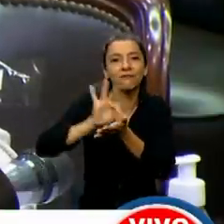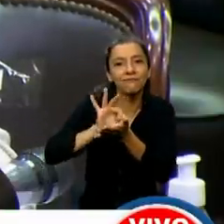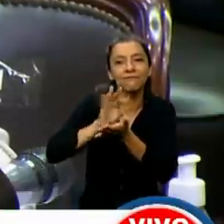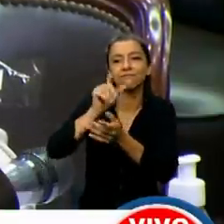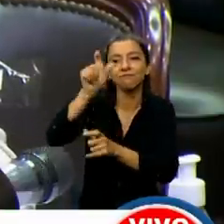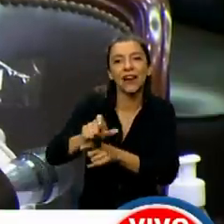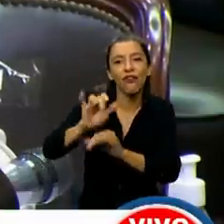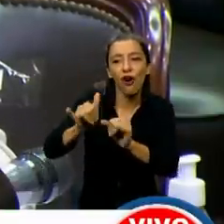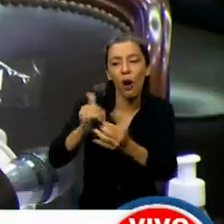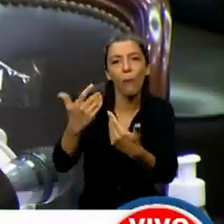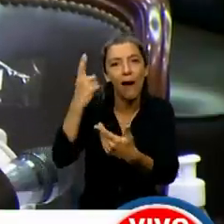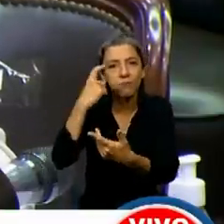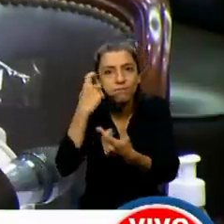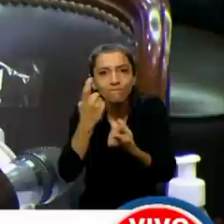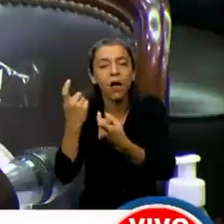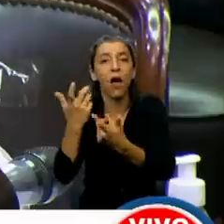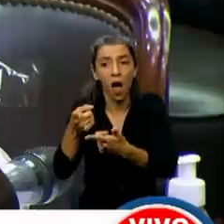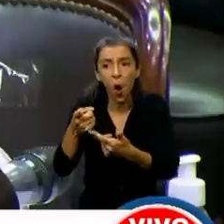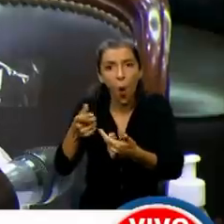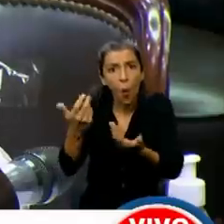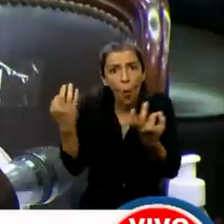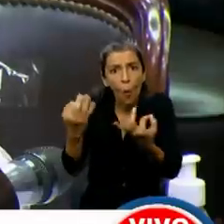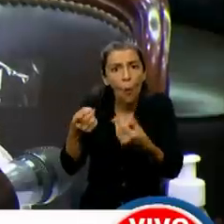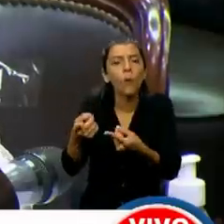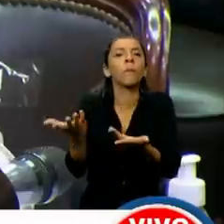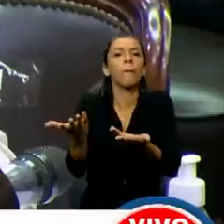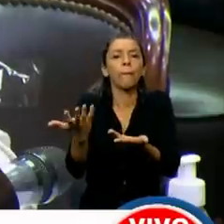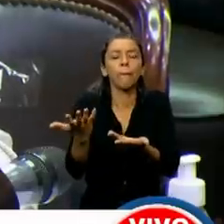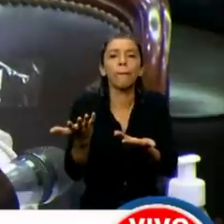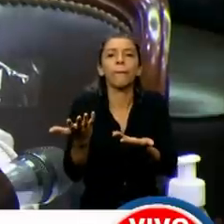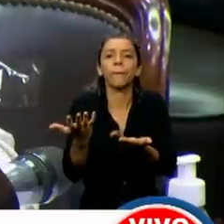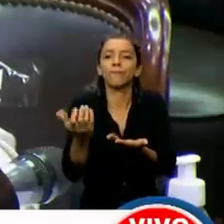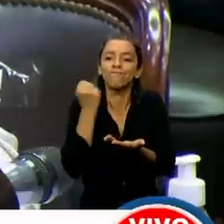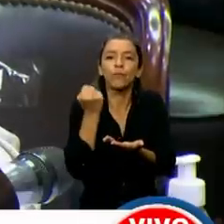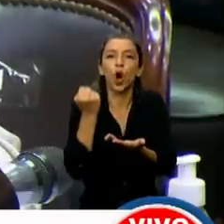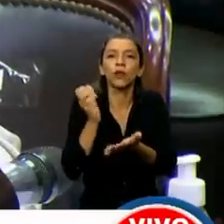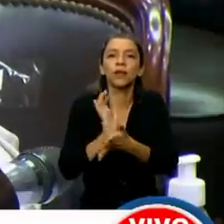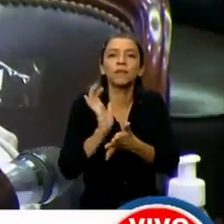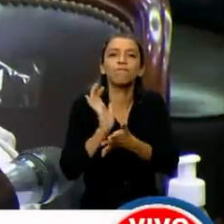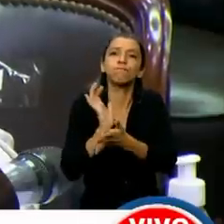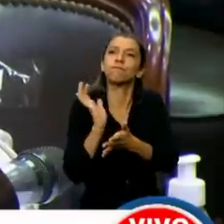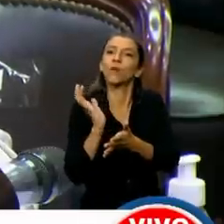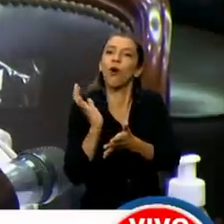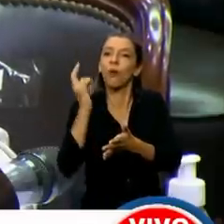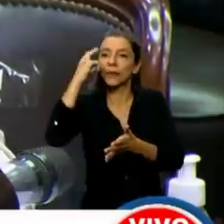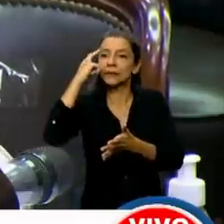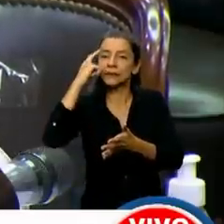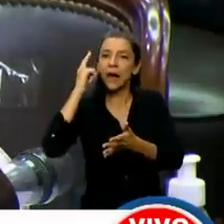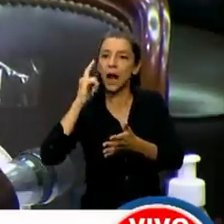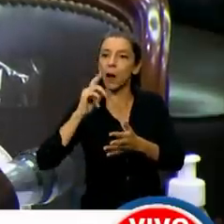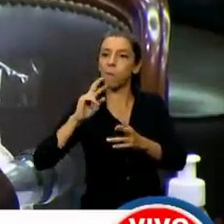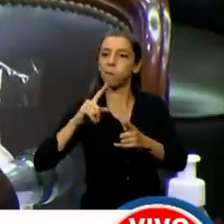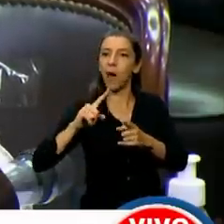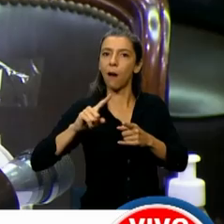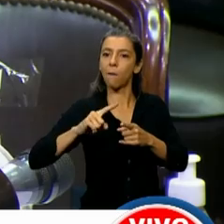por supuesto pero la verdad que podría haberse convertido en una política muchísimo más robusta si por